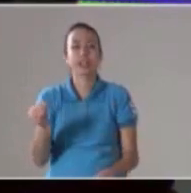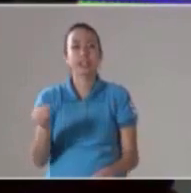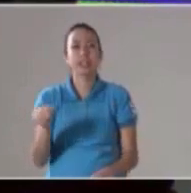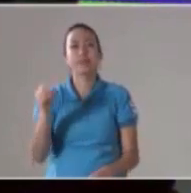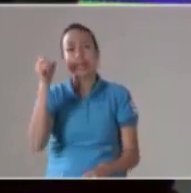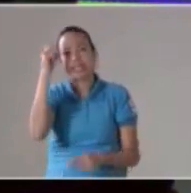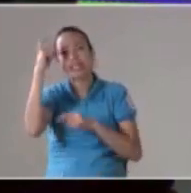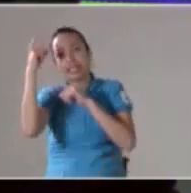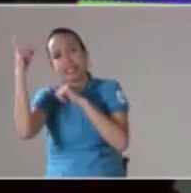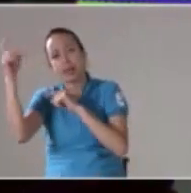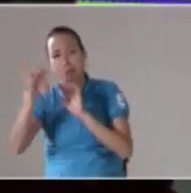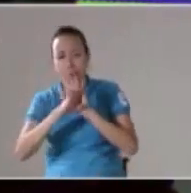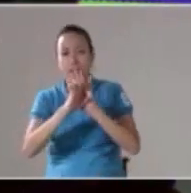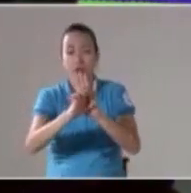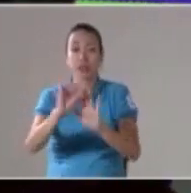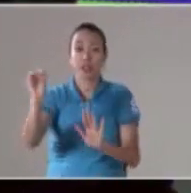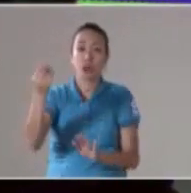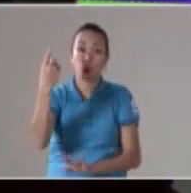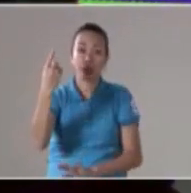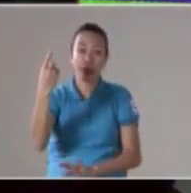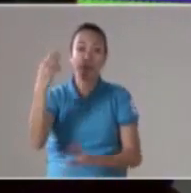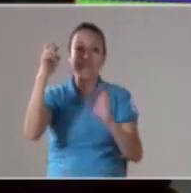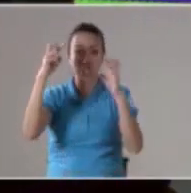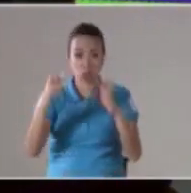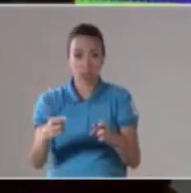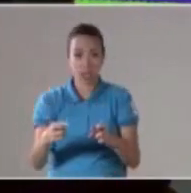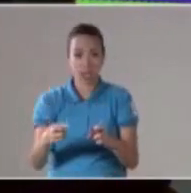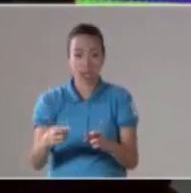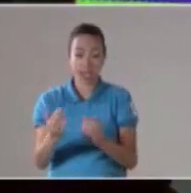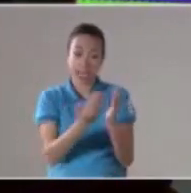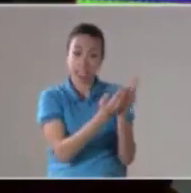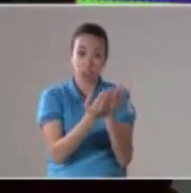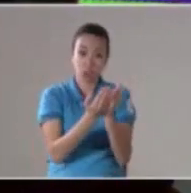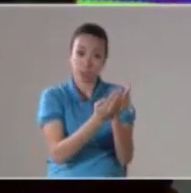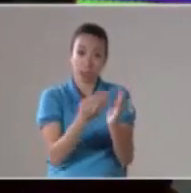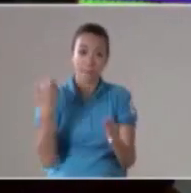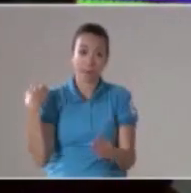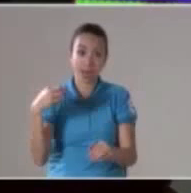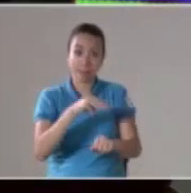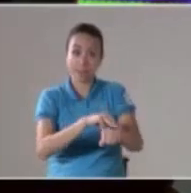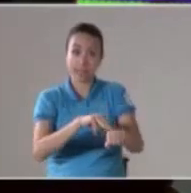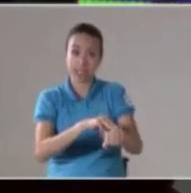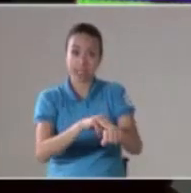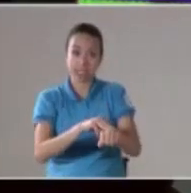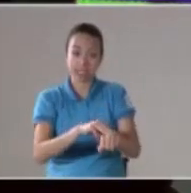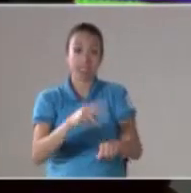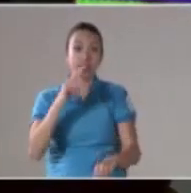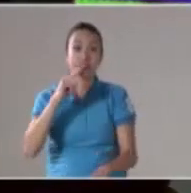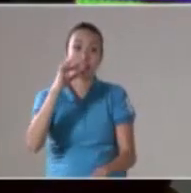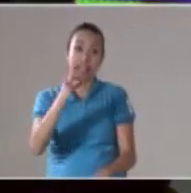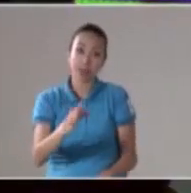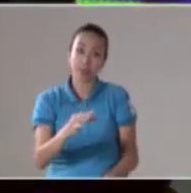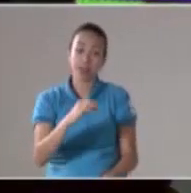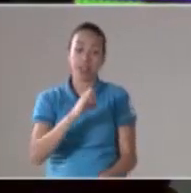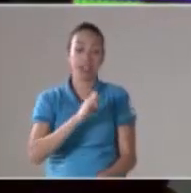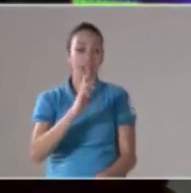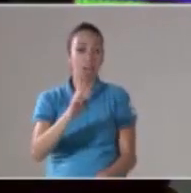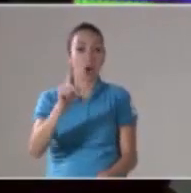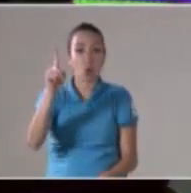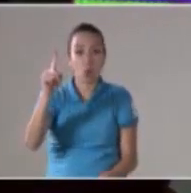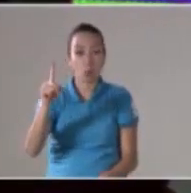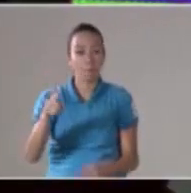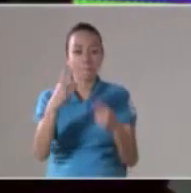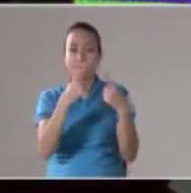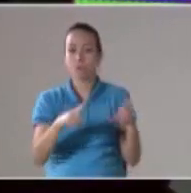para médico y realmente era un virtuoso